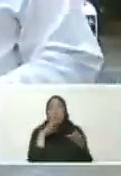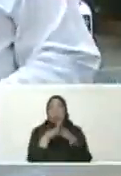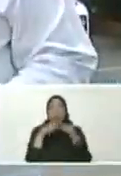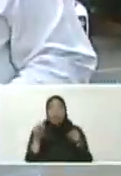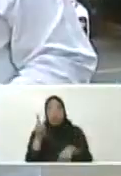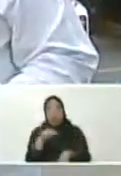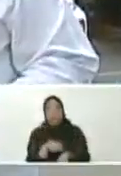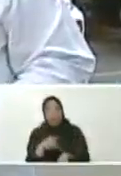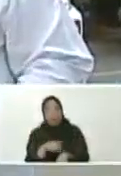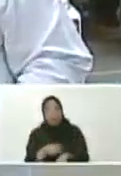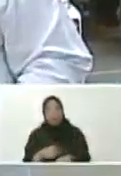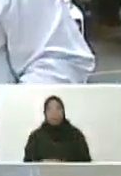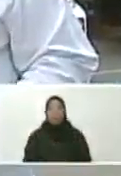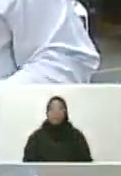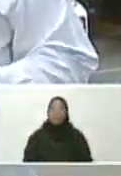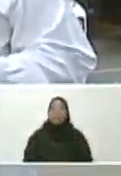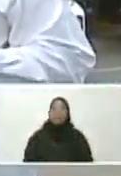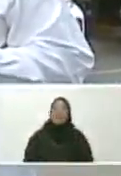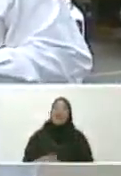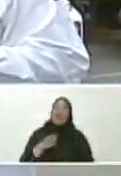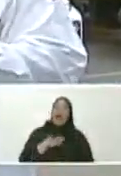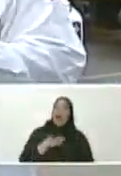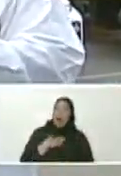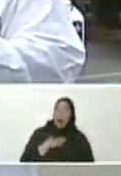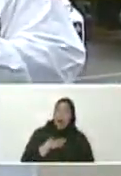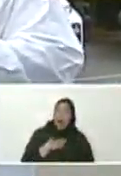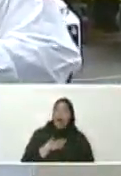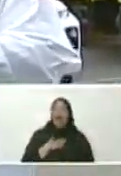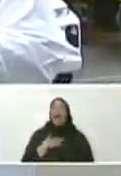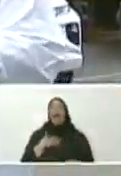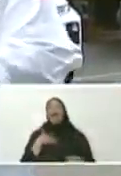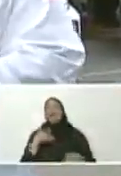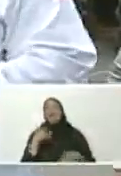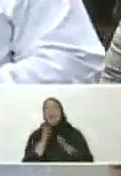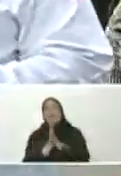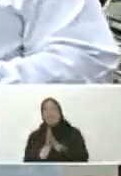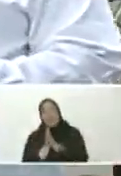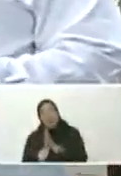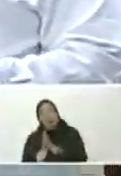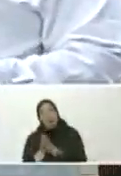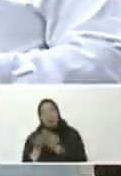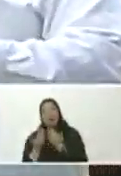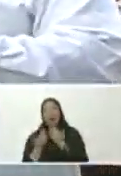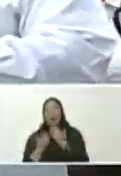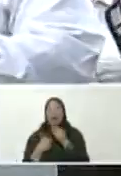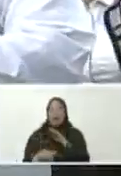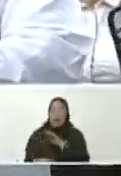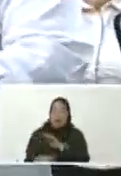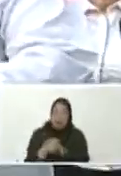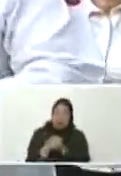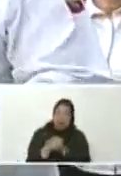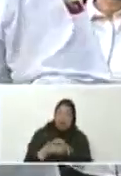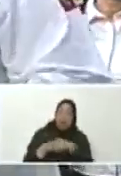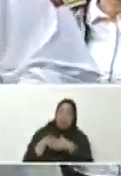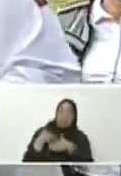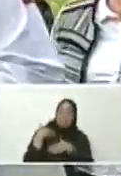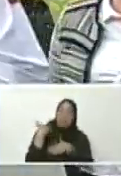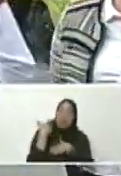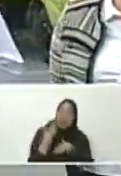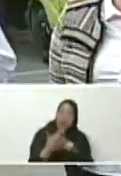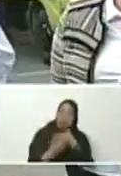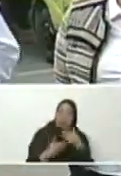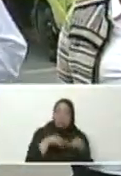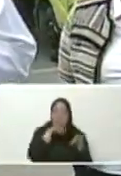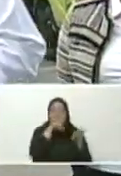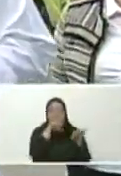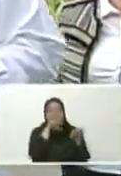todo. Ah, no, yo lo puedo decir más lento, señor presidente. Conversadito, disfrutadito, conversadito. Ah, dale. Sí, porque me